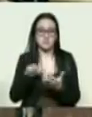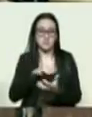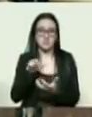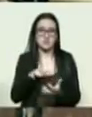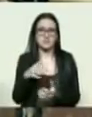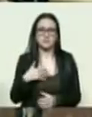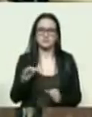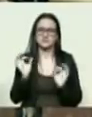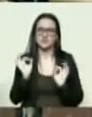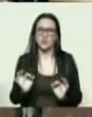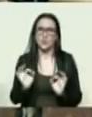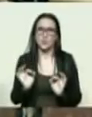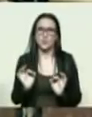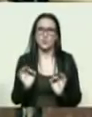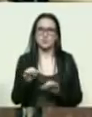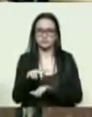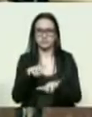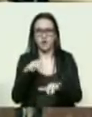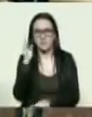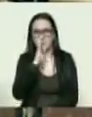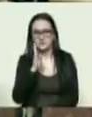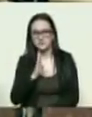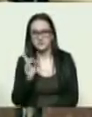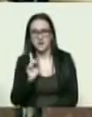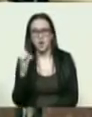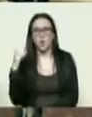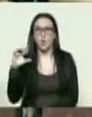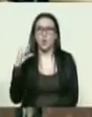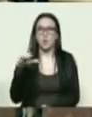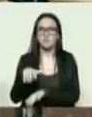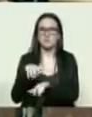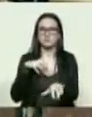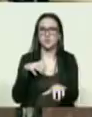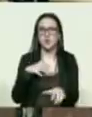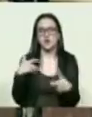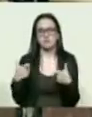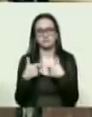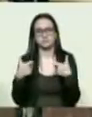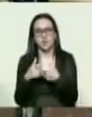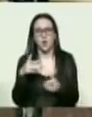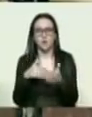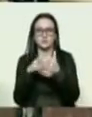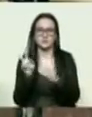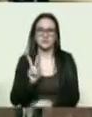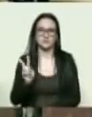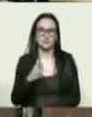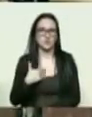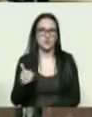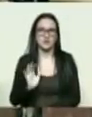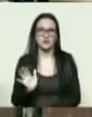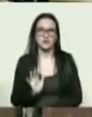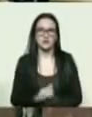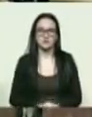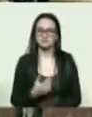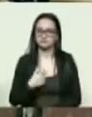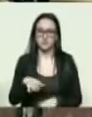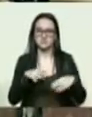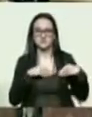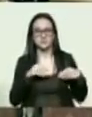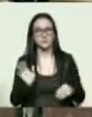y estoy seguro que ni el ejército de Brasil ni el ejército de Colombia quieren un conflicto armado con Venezuela. No lo